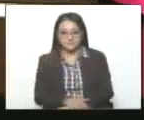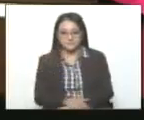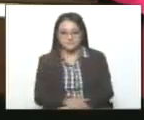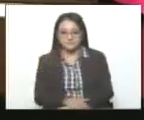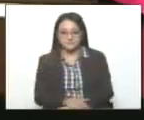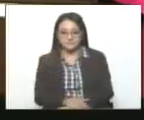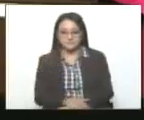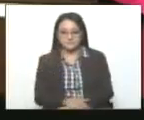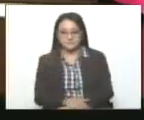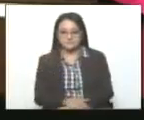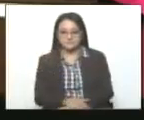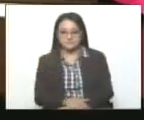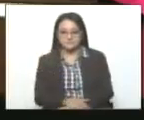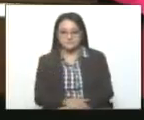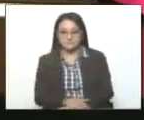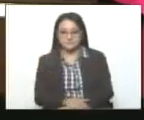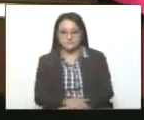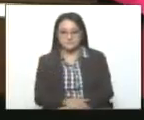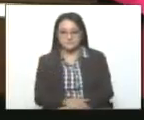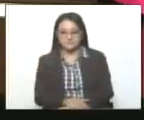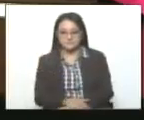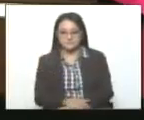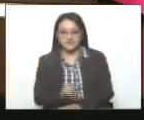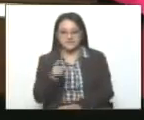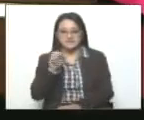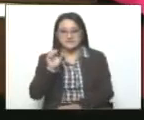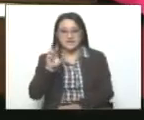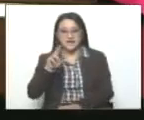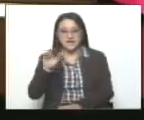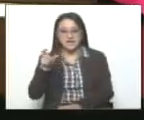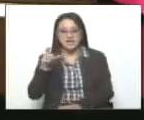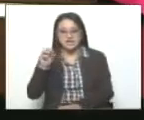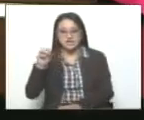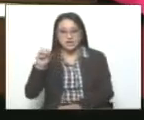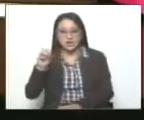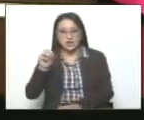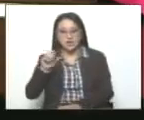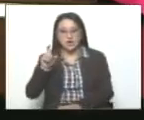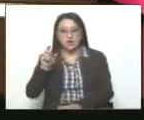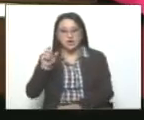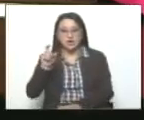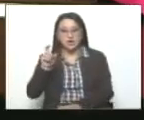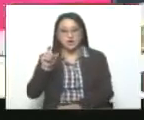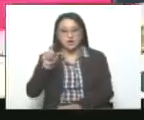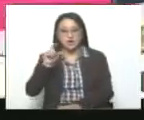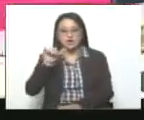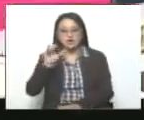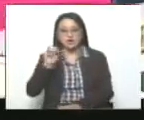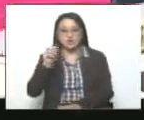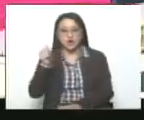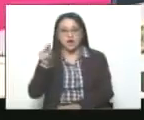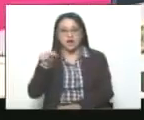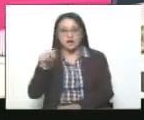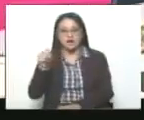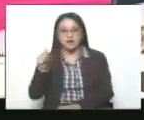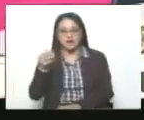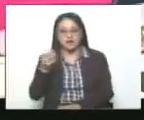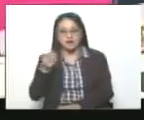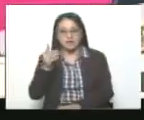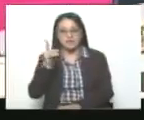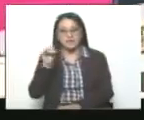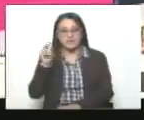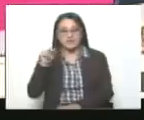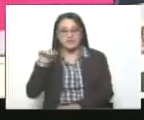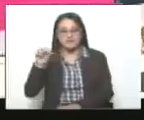A Sergio, a José Félix, a Joana, a Denis, Vamos a empezar con las mujeres, Denis.